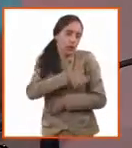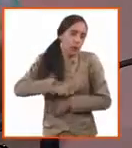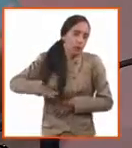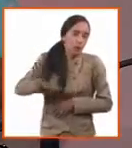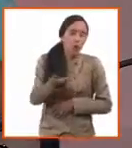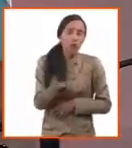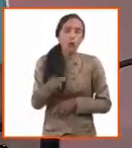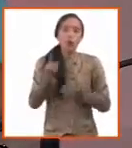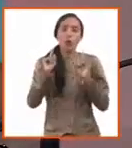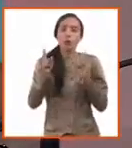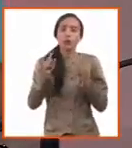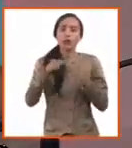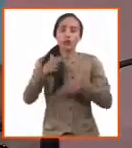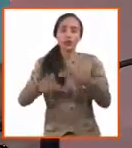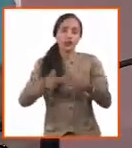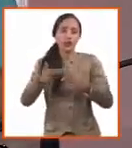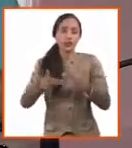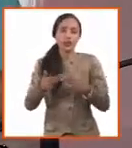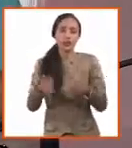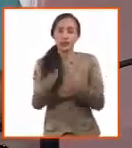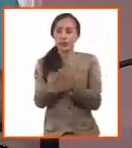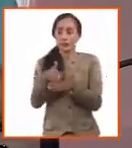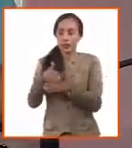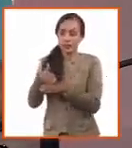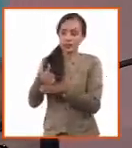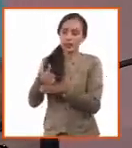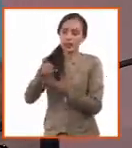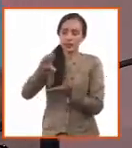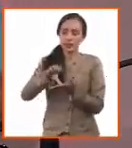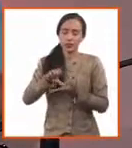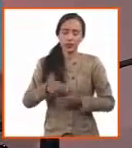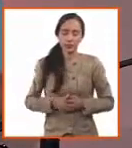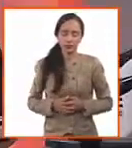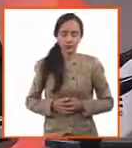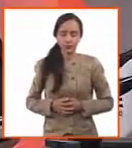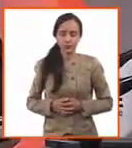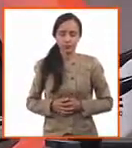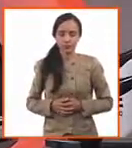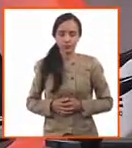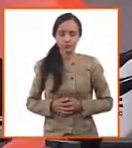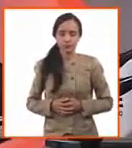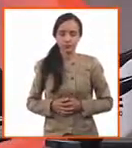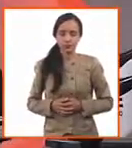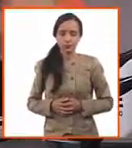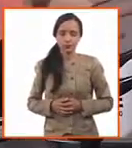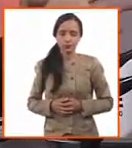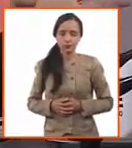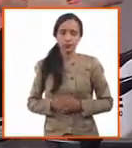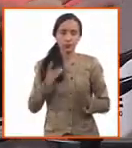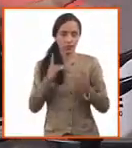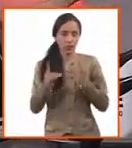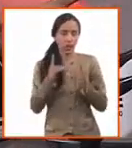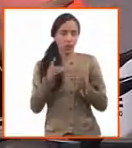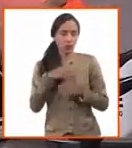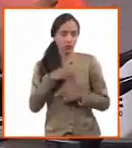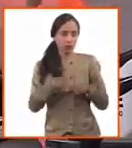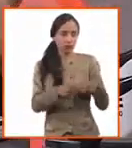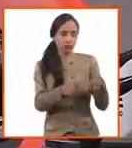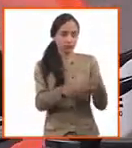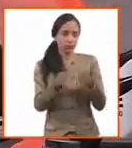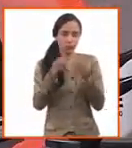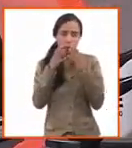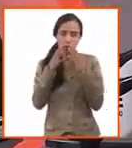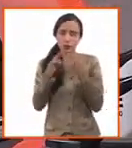políticas que se establezcan desde las diferentes instituciones un debate que además tuvo expresiones e interesantísimas porque no sólo fue